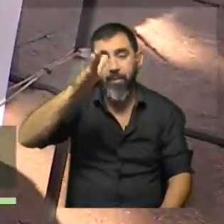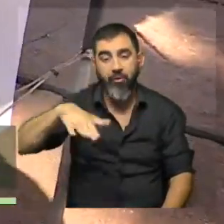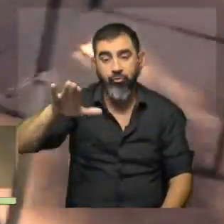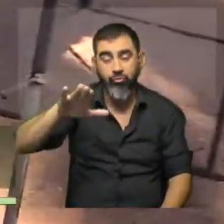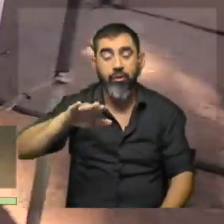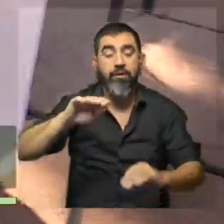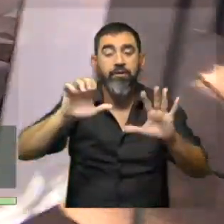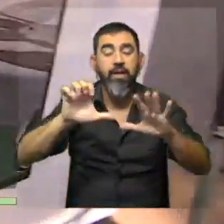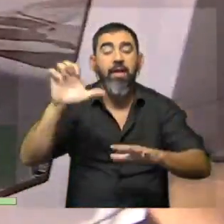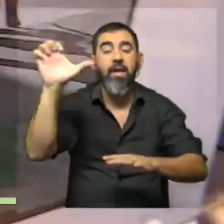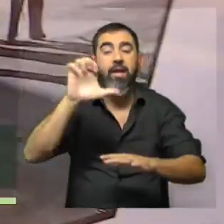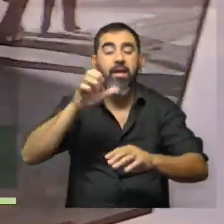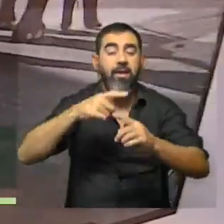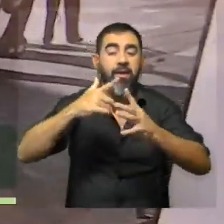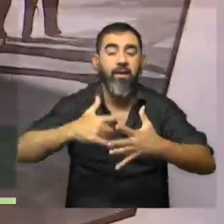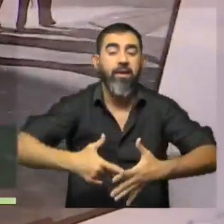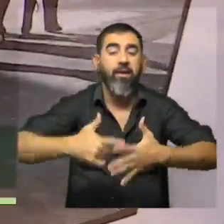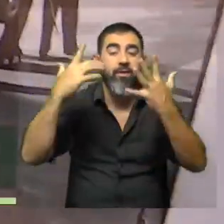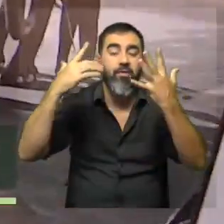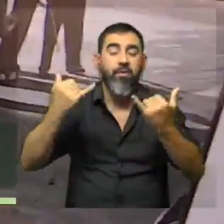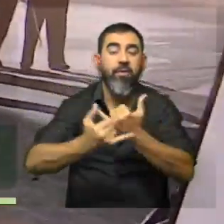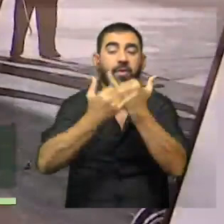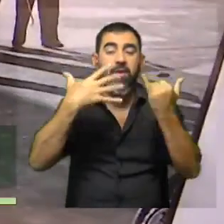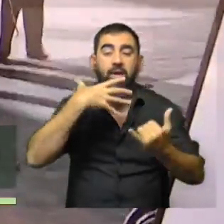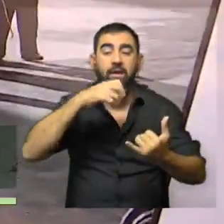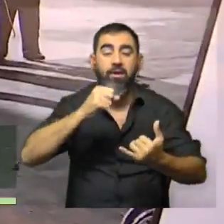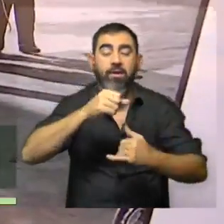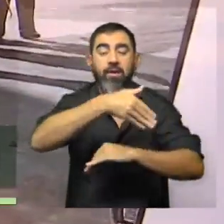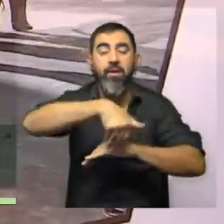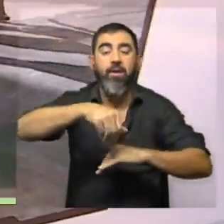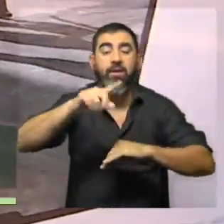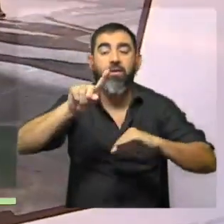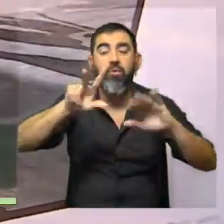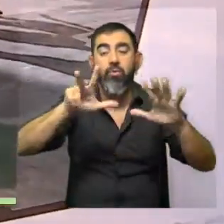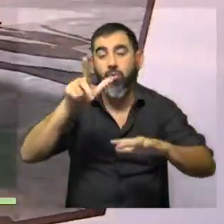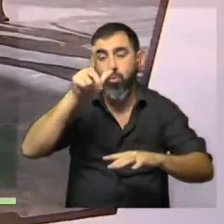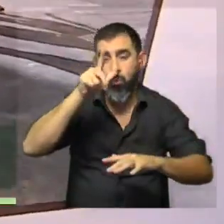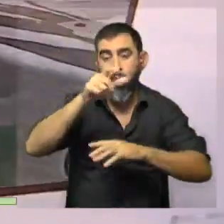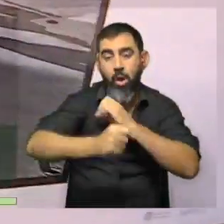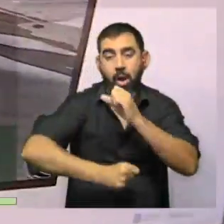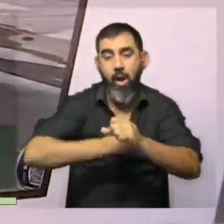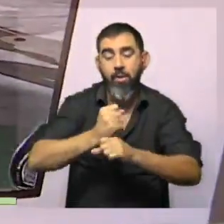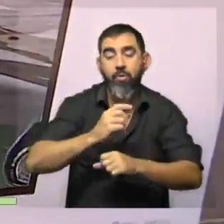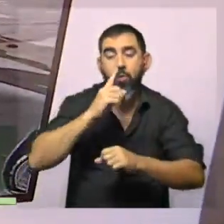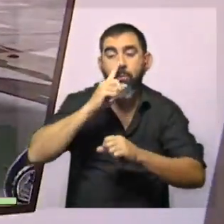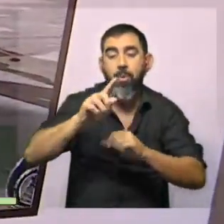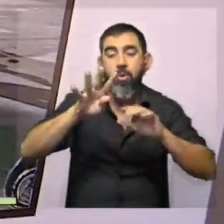el 6 de enero los festejos del día de Reyes en la avenida 18 de julio en el año